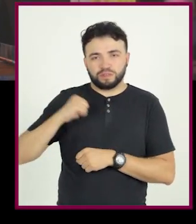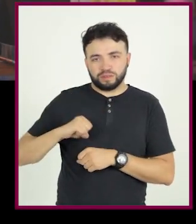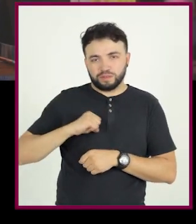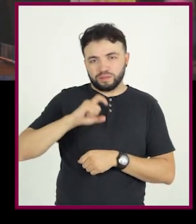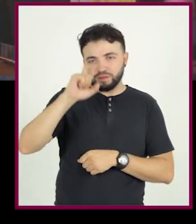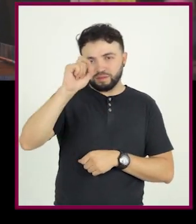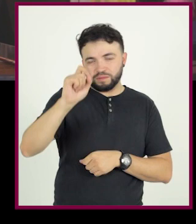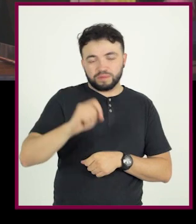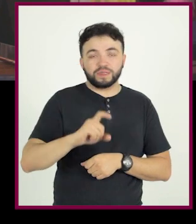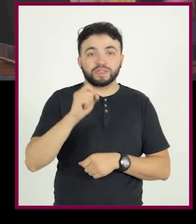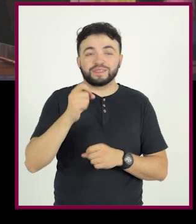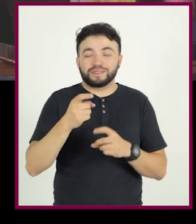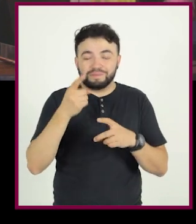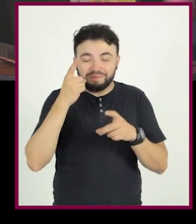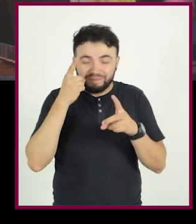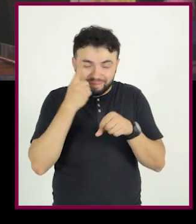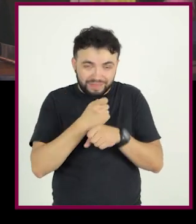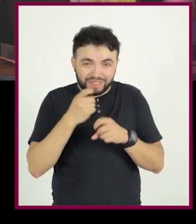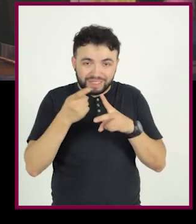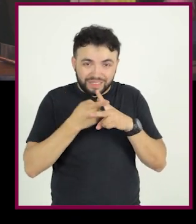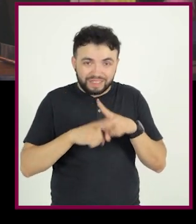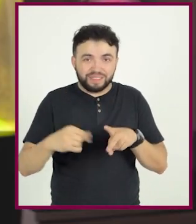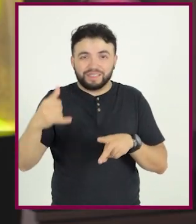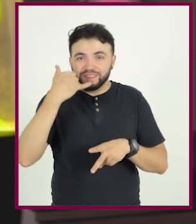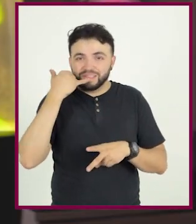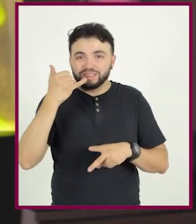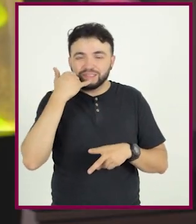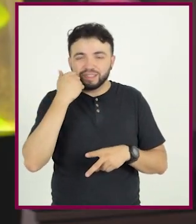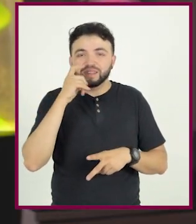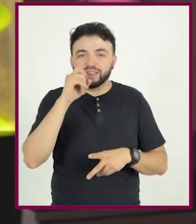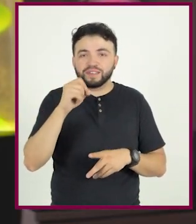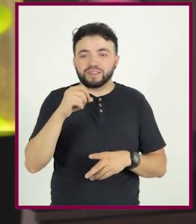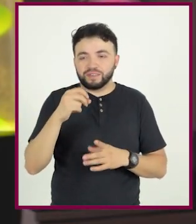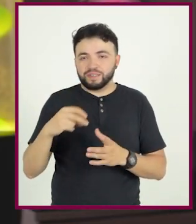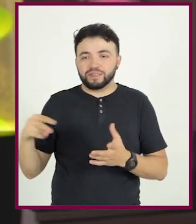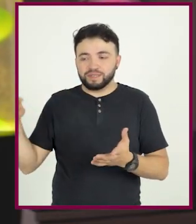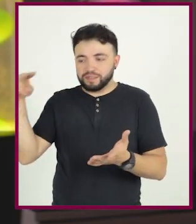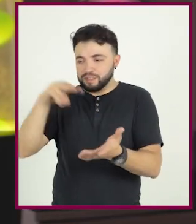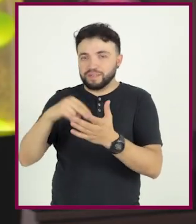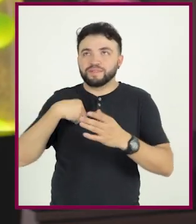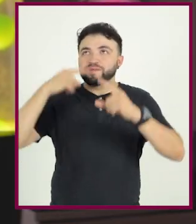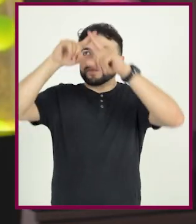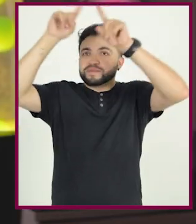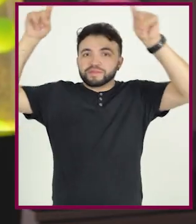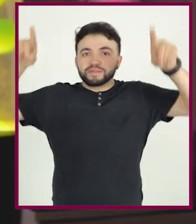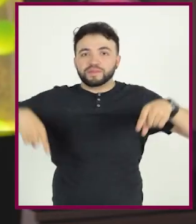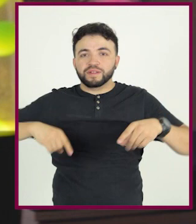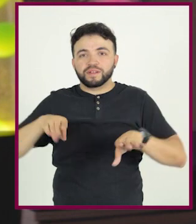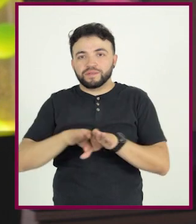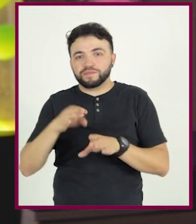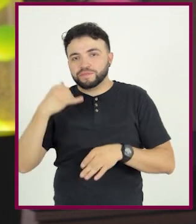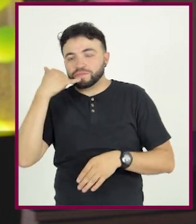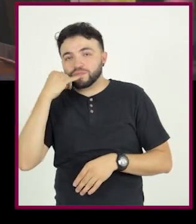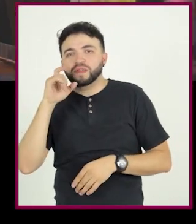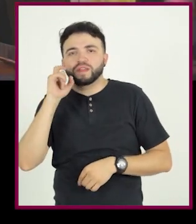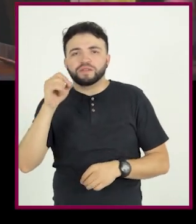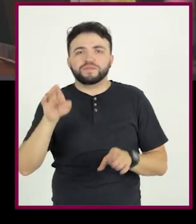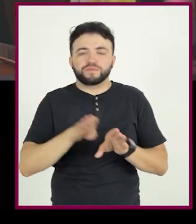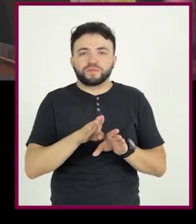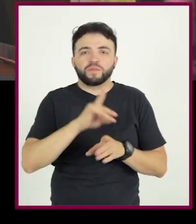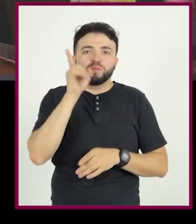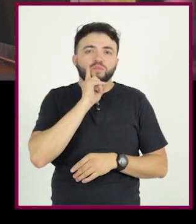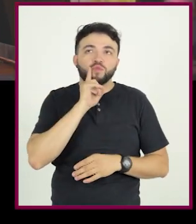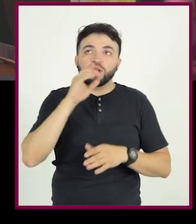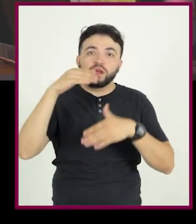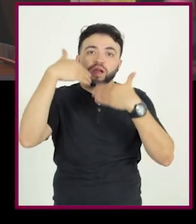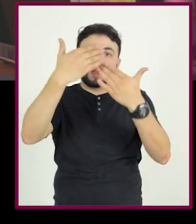XX, los primeros años del servicio telefónico en México, y que operaba a partir de centrales telefónicas manuales. Esto quiere decir que una